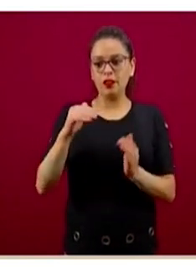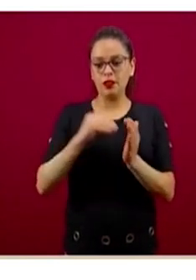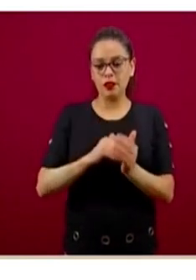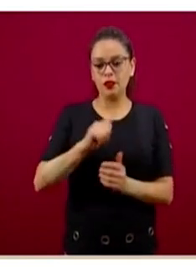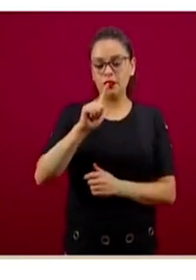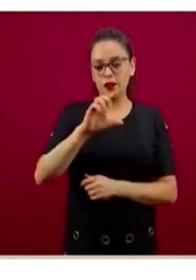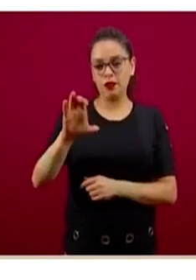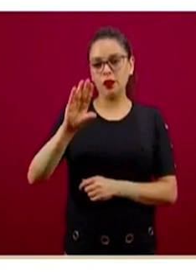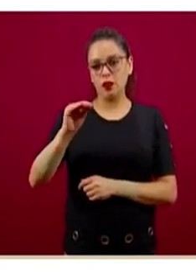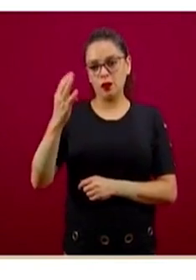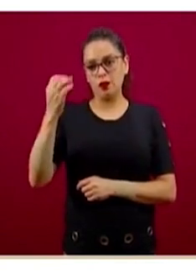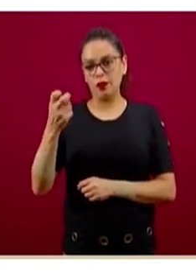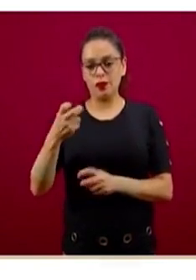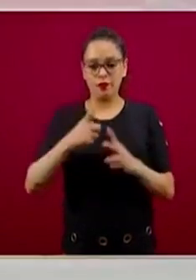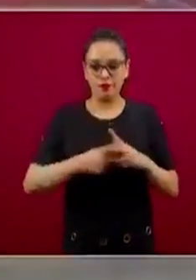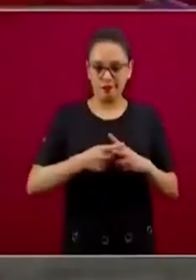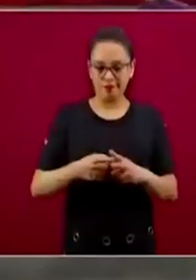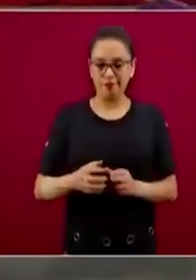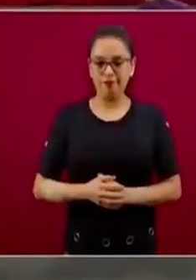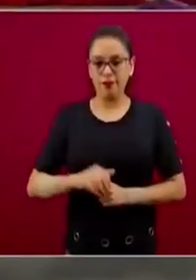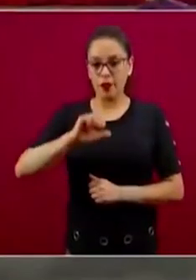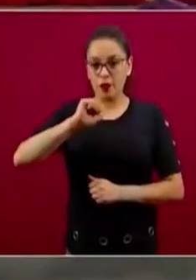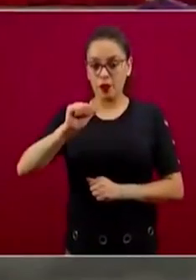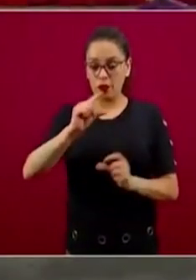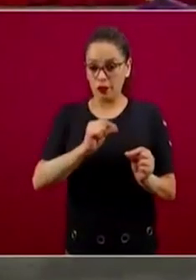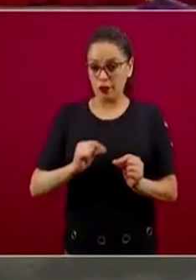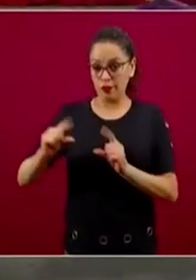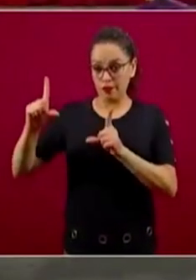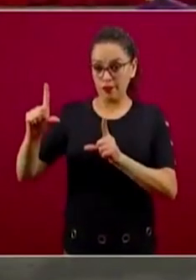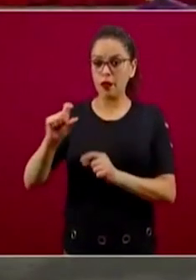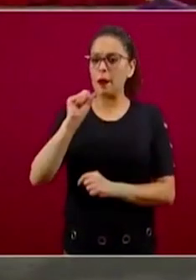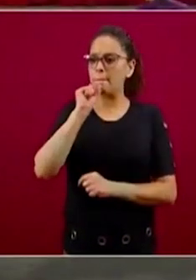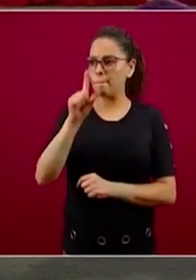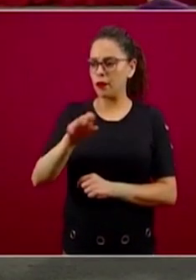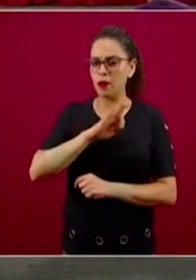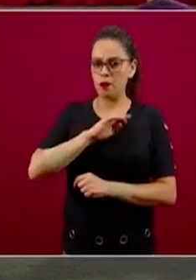17.799. En la siguiente diapositiva vamos a ver la misma distribución, pero